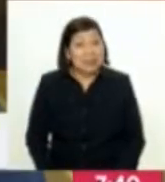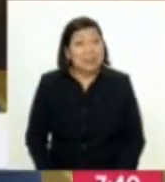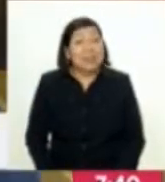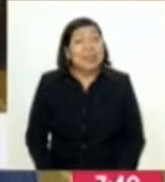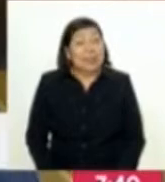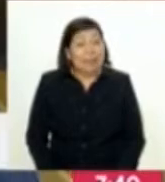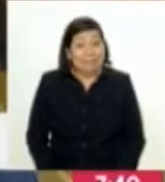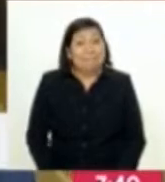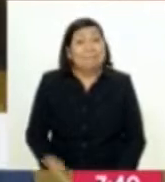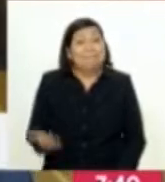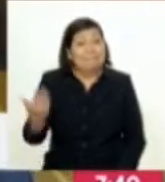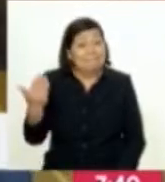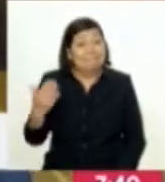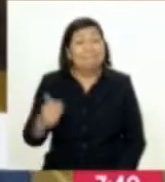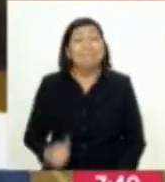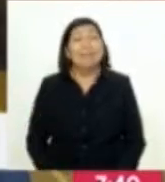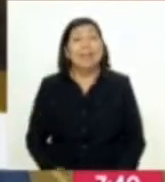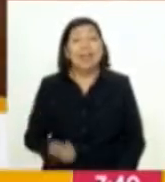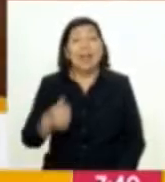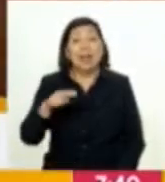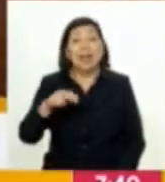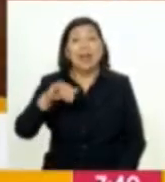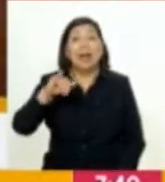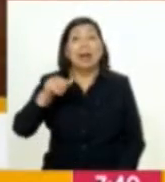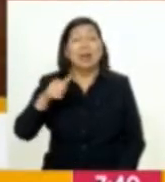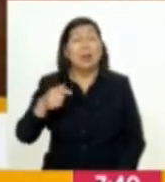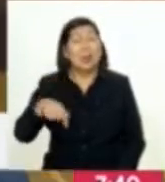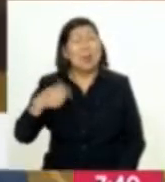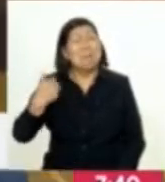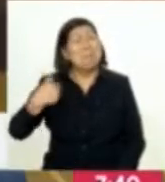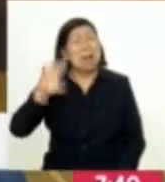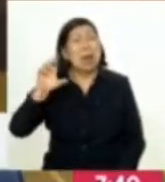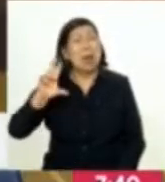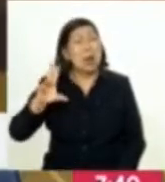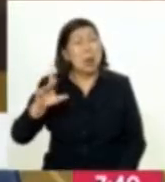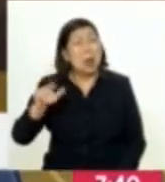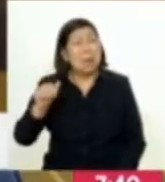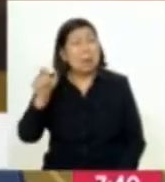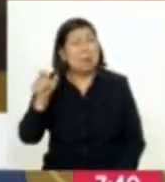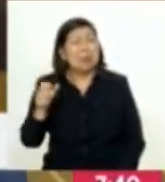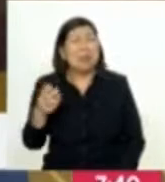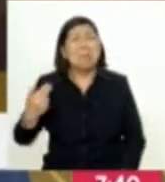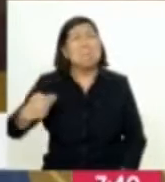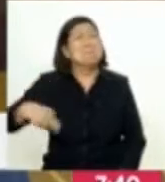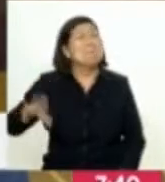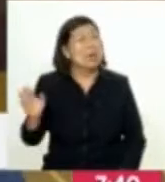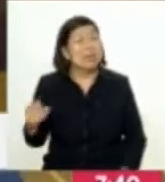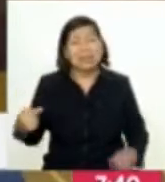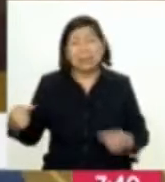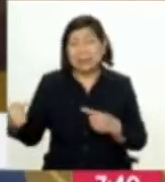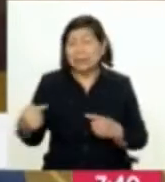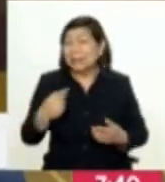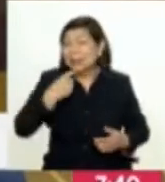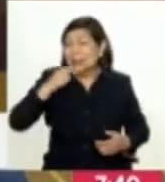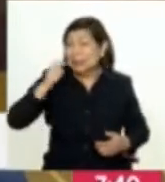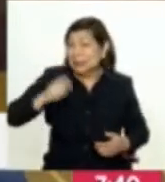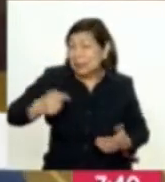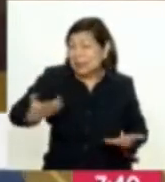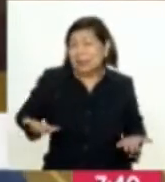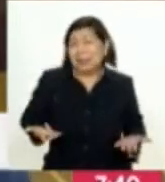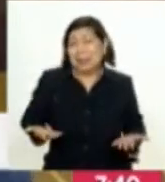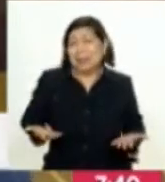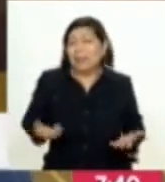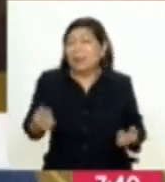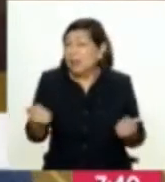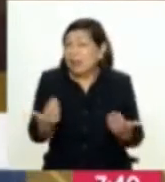y al contrario incluso, ¿no? Hoy hablamos de más corrupción. Exactamente, y esos son problemas sustantivos. Enfrentarlos requiere una ciudadanía